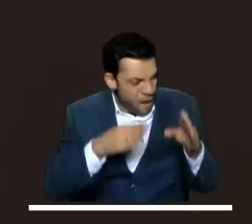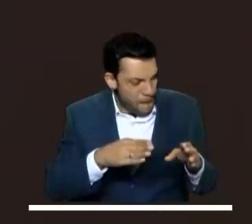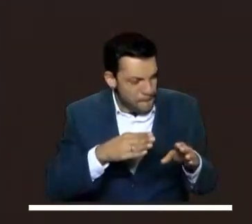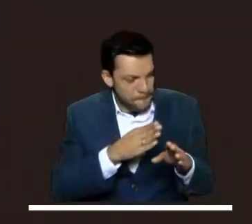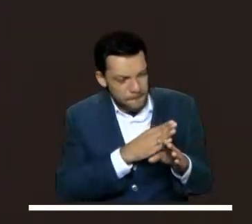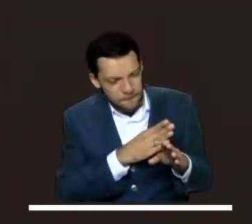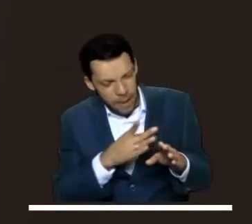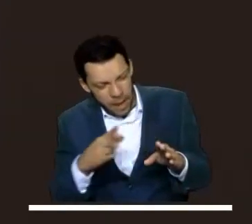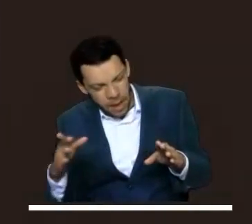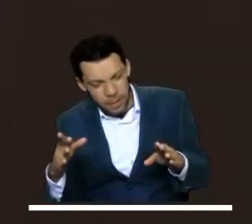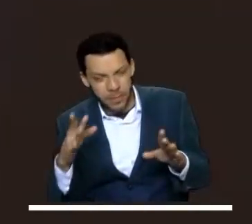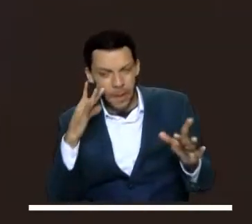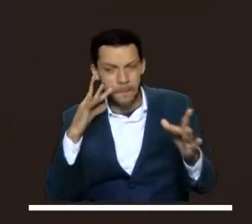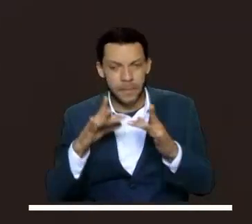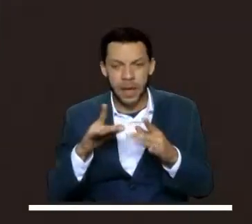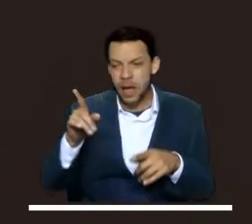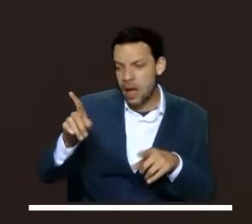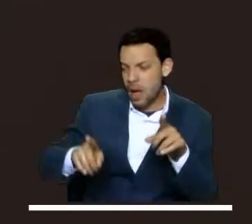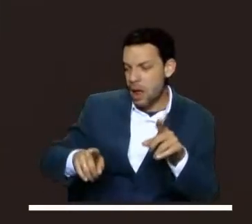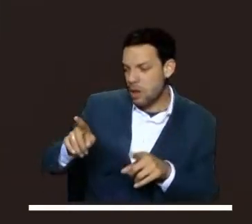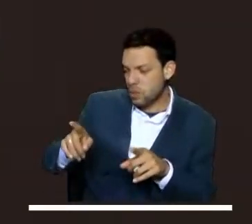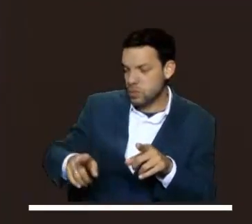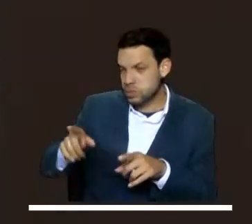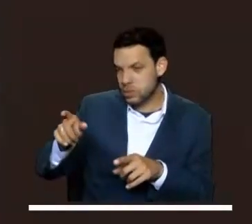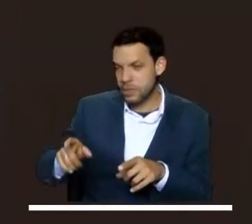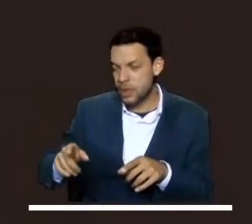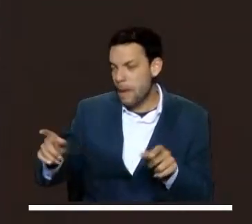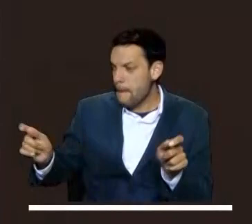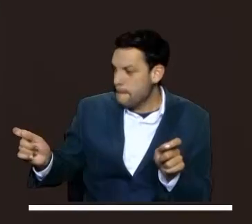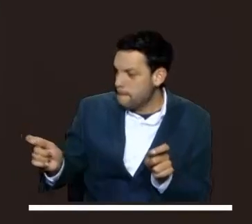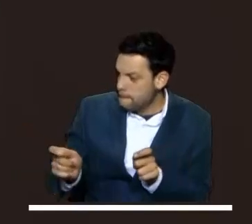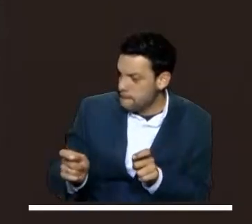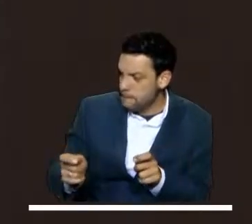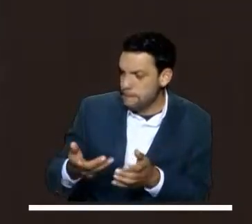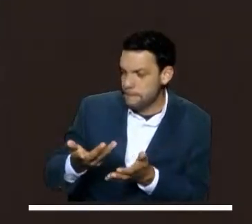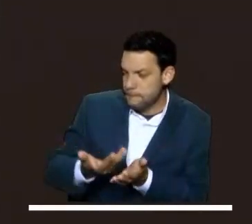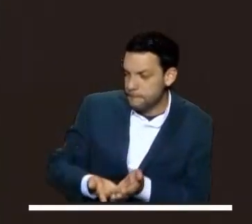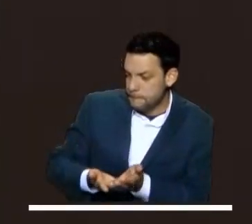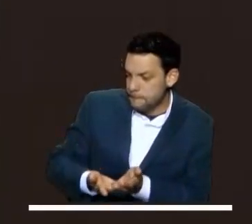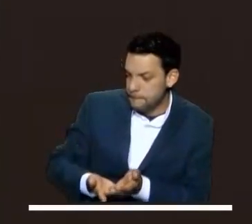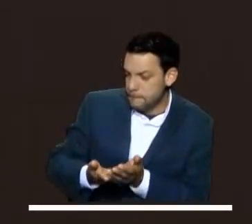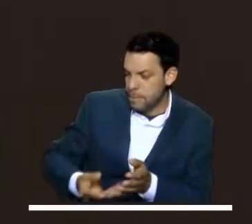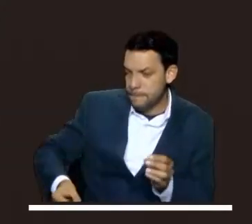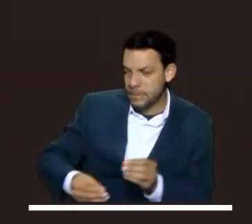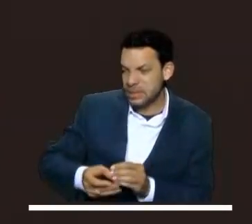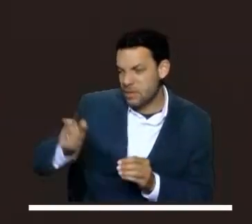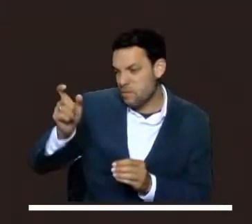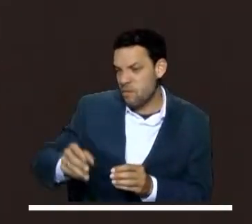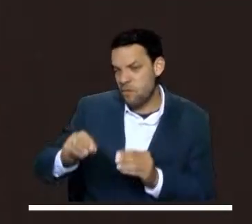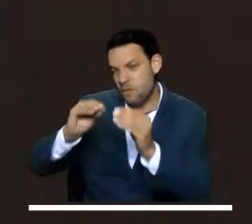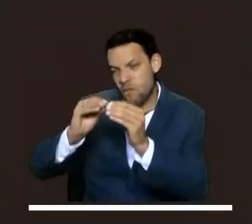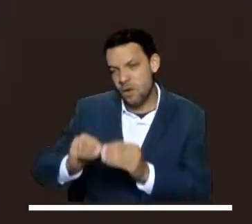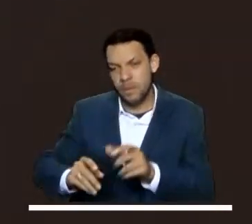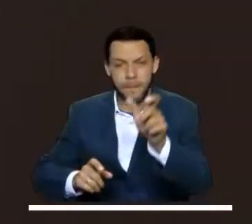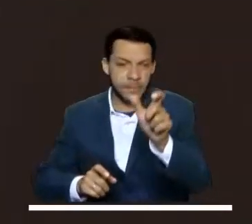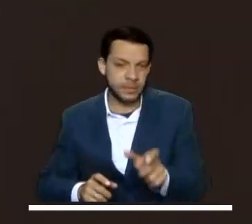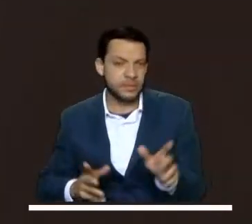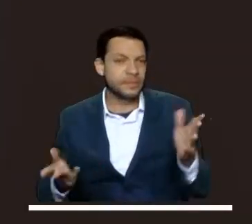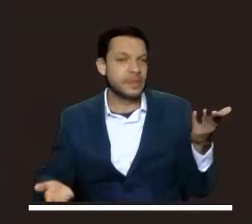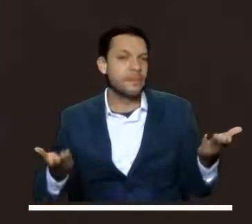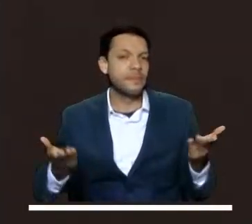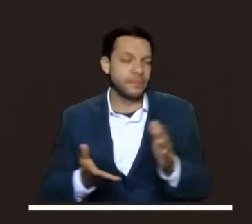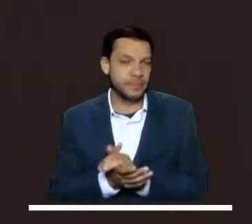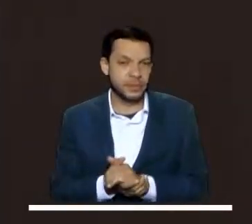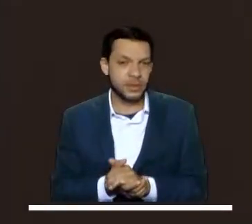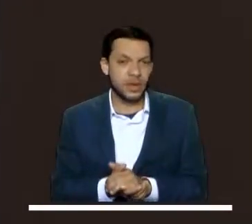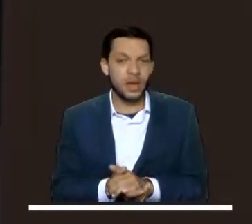hay alguna relación entre la pérdida de peso, la anemia leve, tiene una anemia leve y algunas enfermedades que pueden presentarse en el aparato digestivo. Para